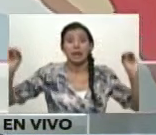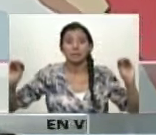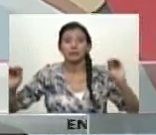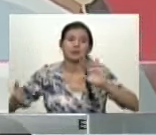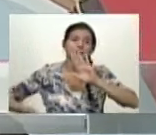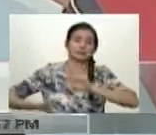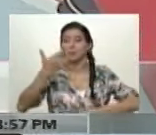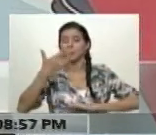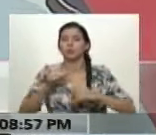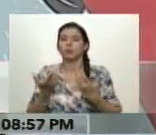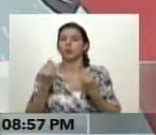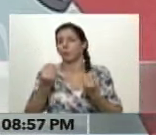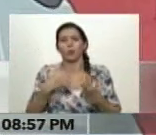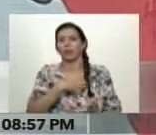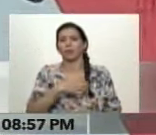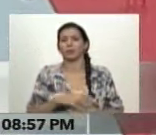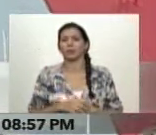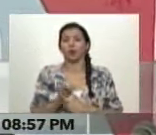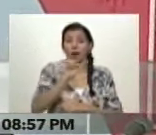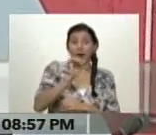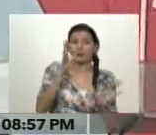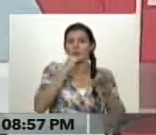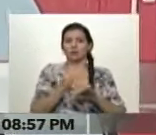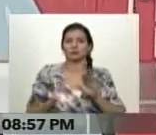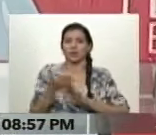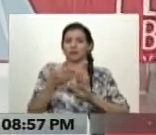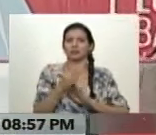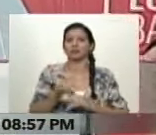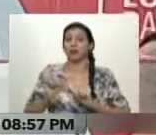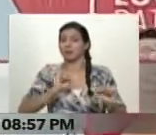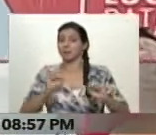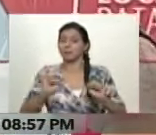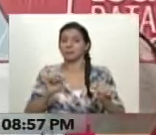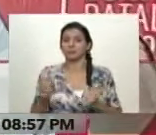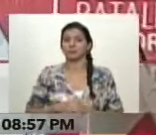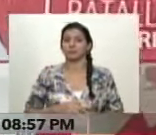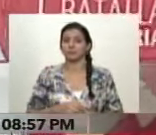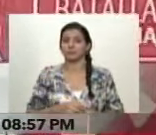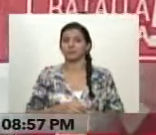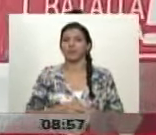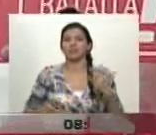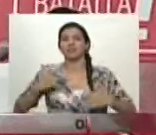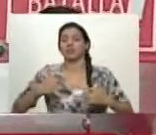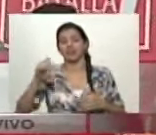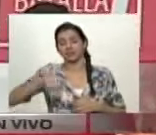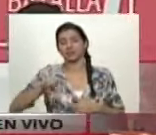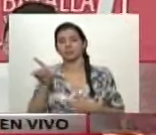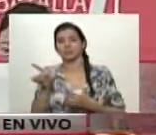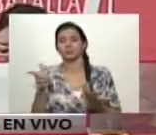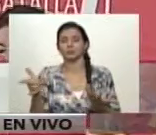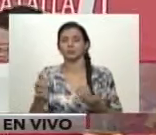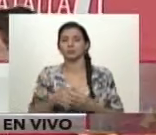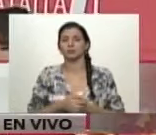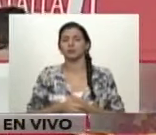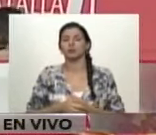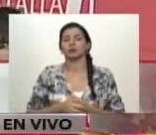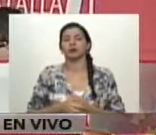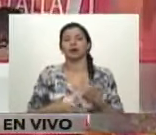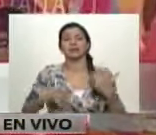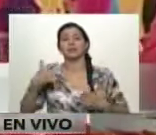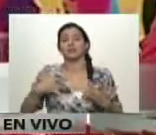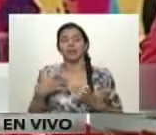atenderlos y mantenerlos activos en la idea de la construcción de una nueva sociedad y en las grandes batallas y tareas, ¿verdad?